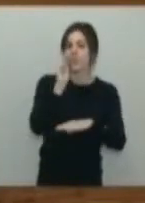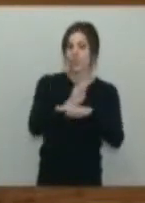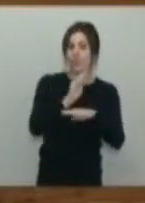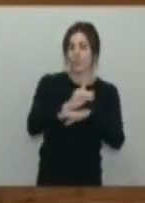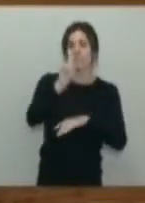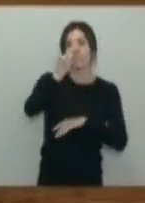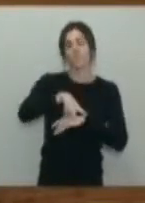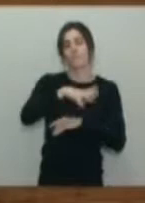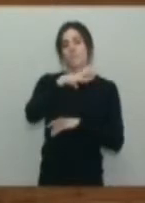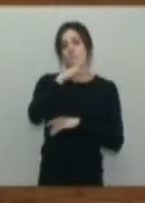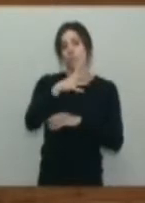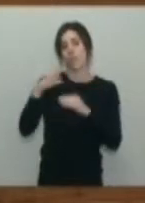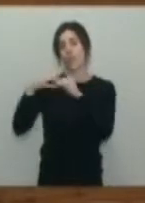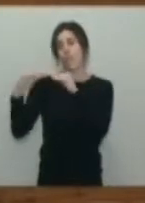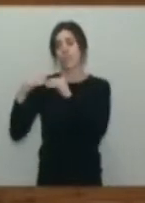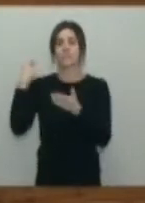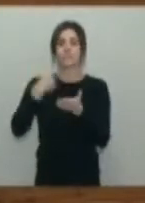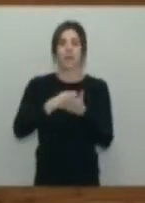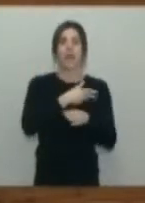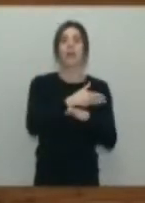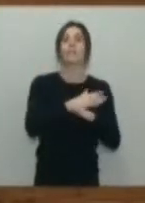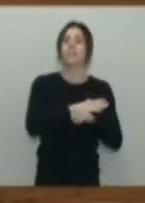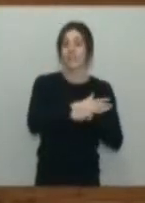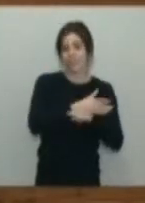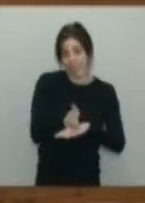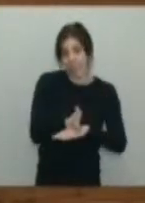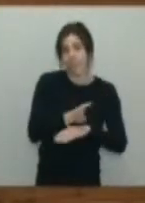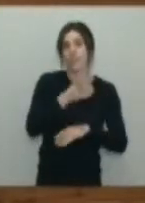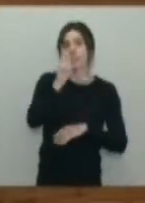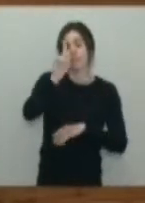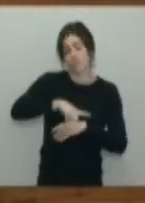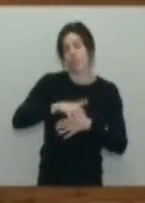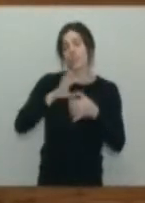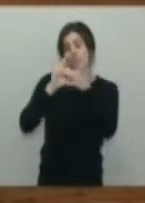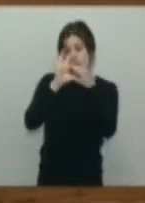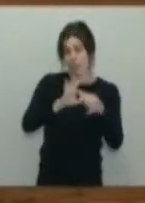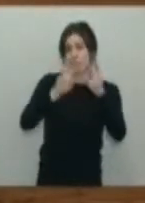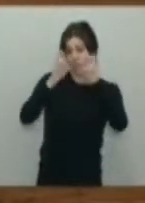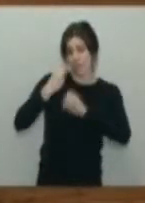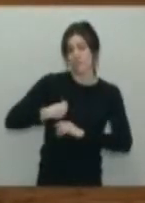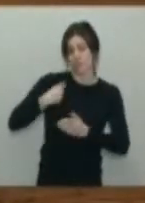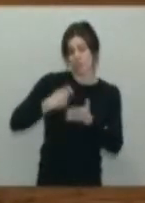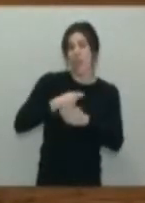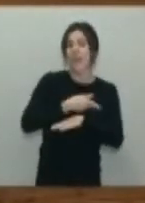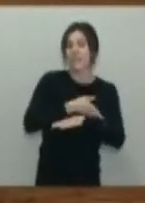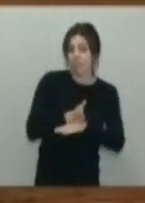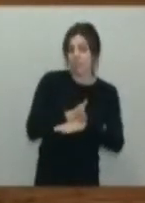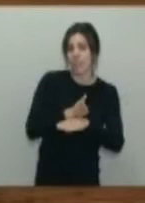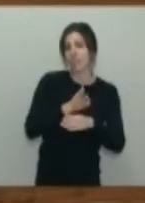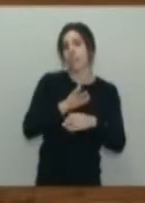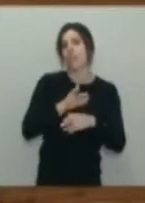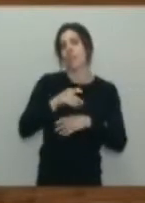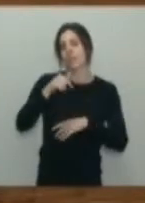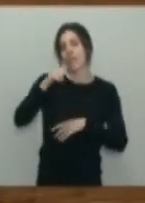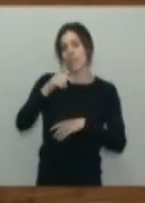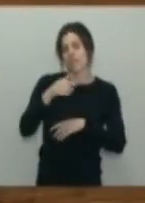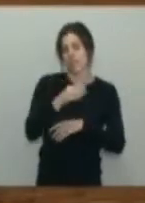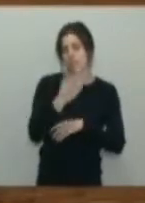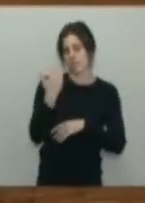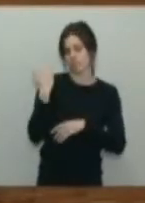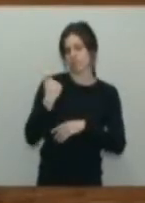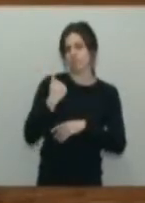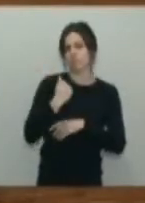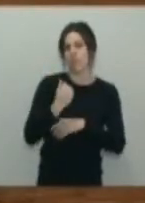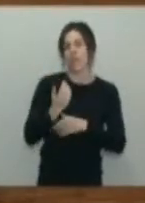en el pago de sus clientes. Precisamente en relación con esto último, el pasado 18 de octubre aprobábamos por unanimidad en esta Cámara